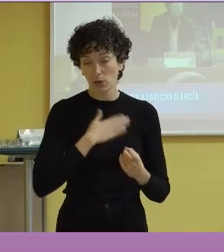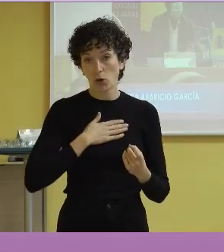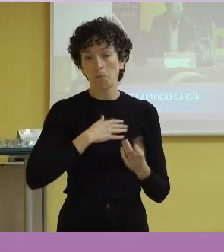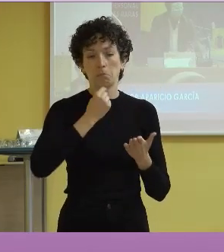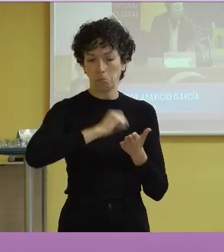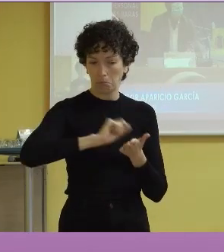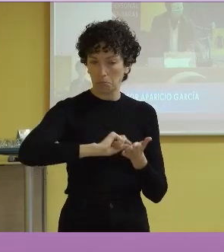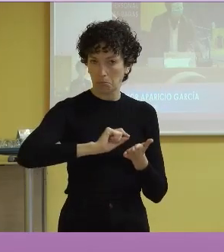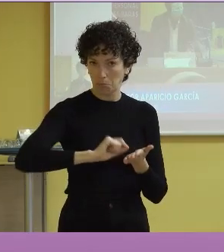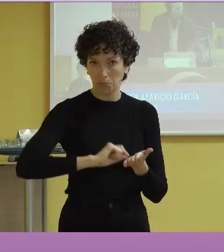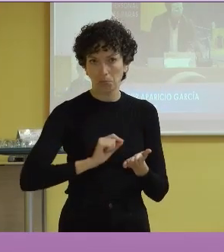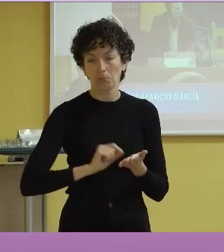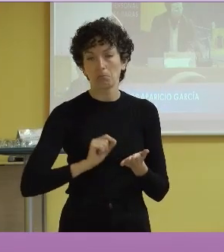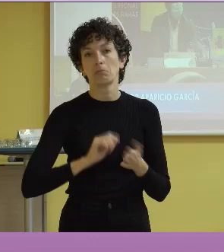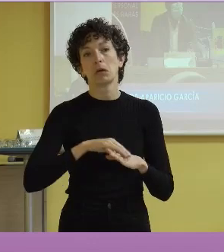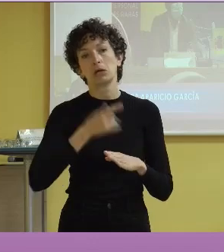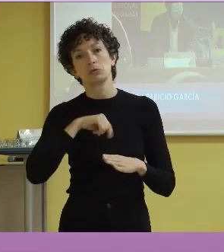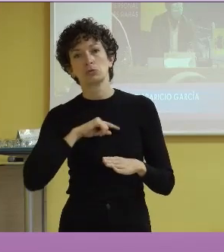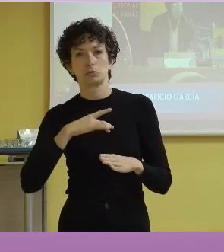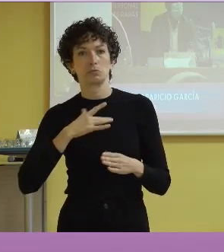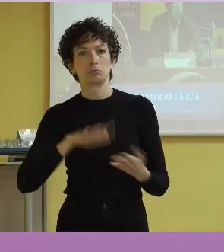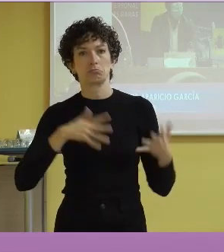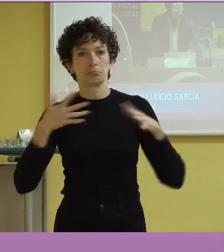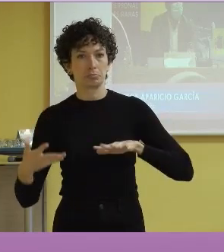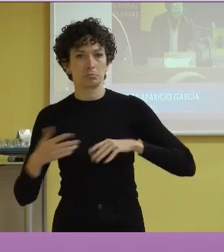satisfacción finales, para poderlo implantar.